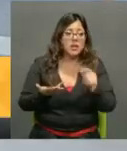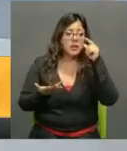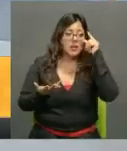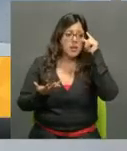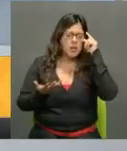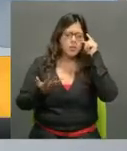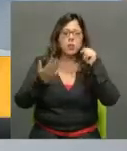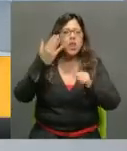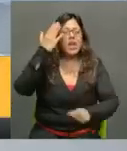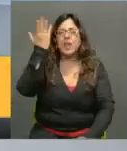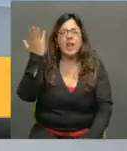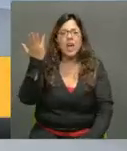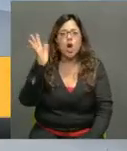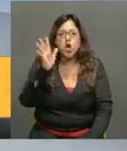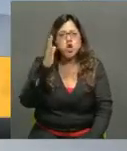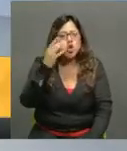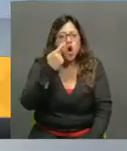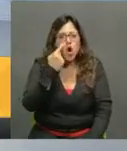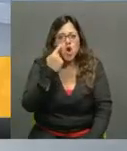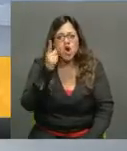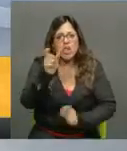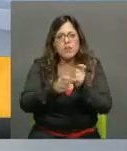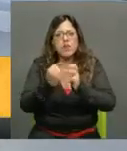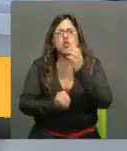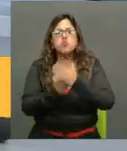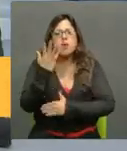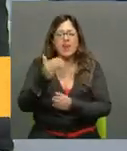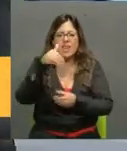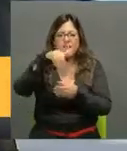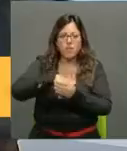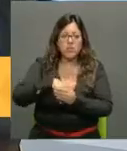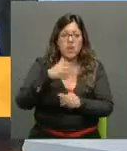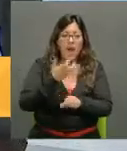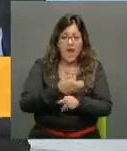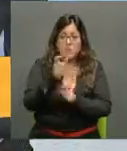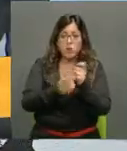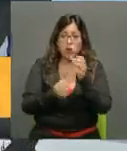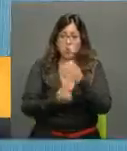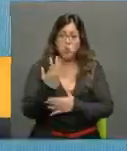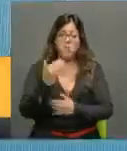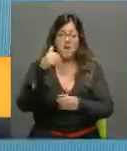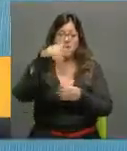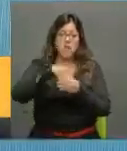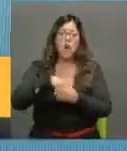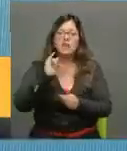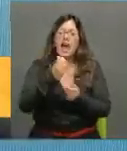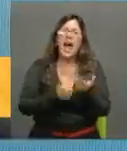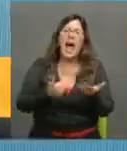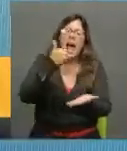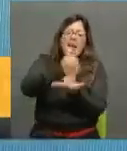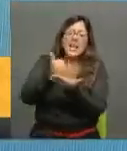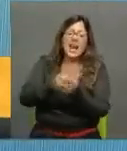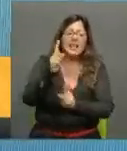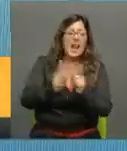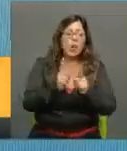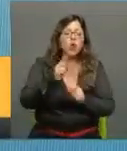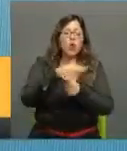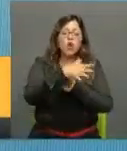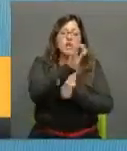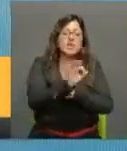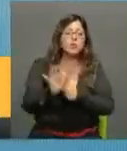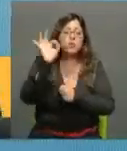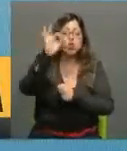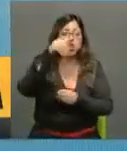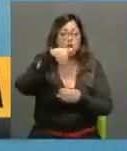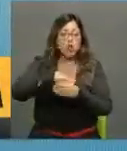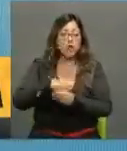a su electorado. Porque no conocen al electorado. A los nuevos. Bueno, porque hay gente nueva en este electorado. Pero si hay, hay alcaldes que salieron con el 15% de los